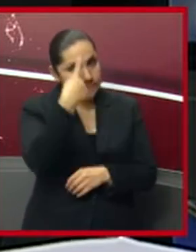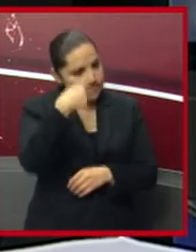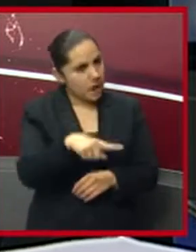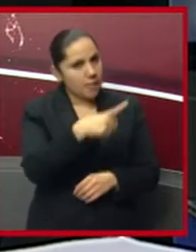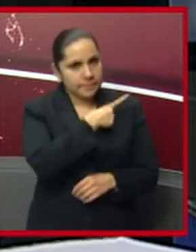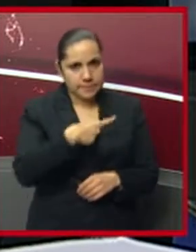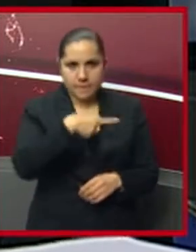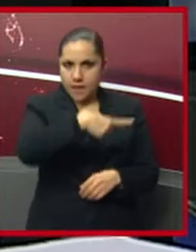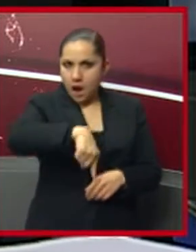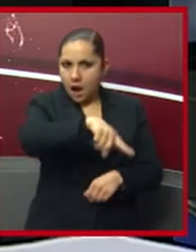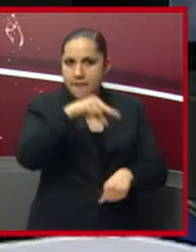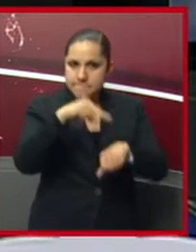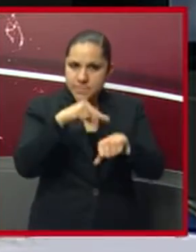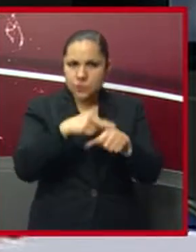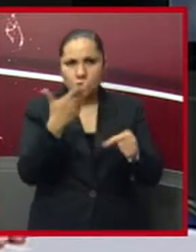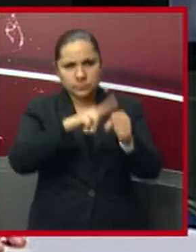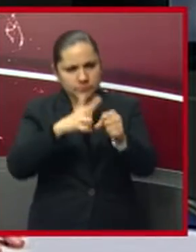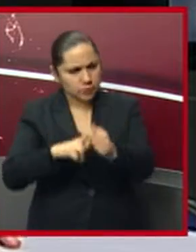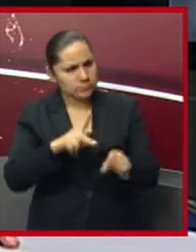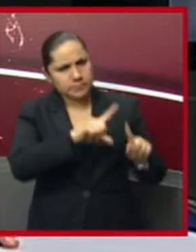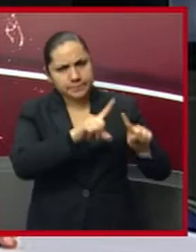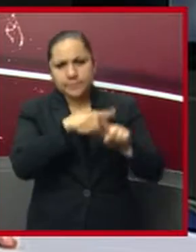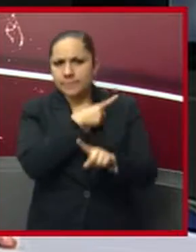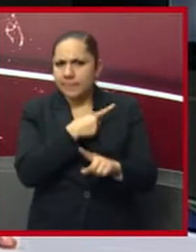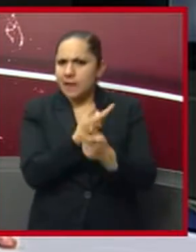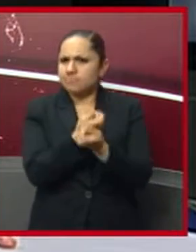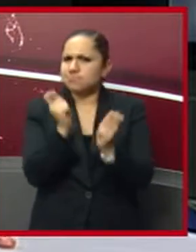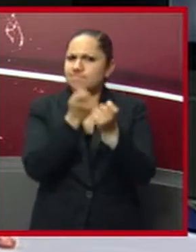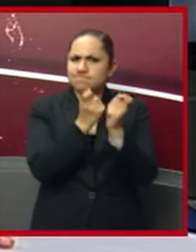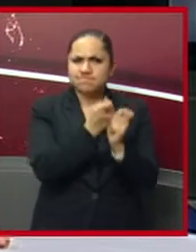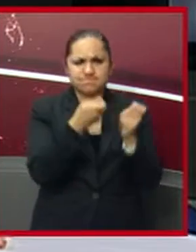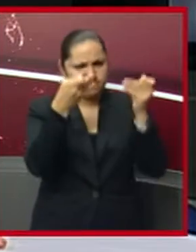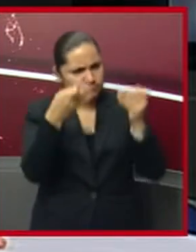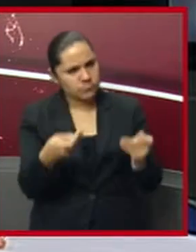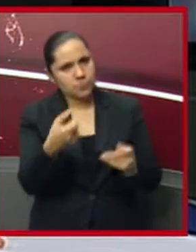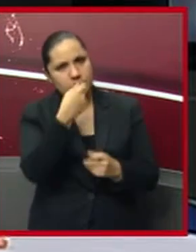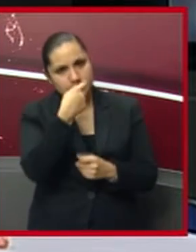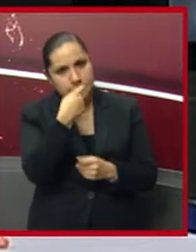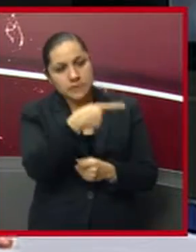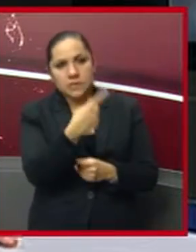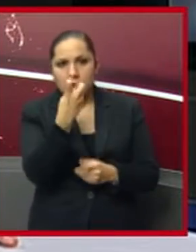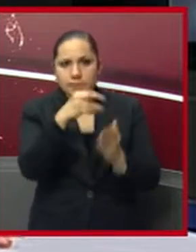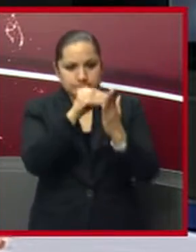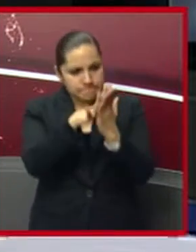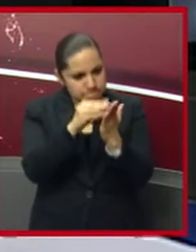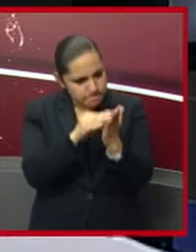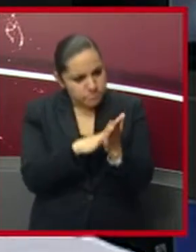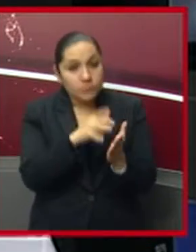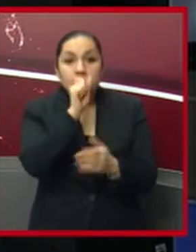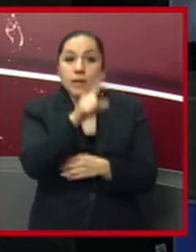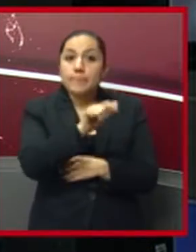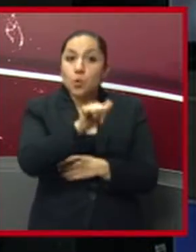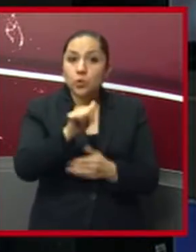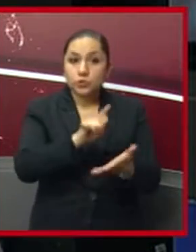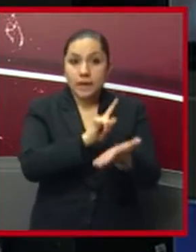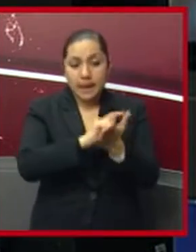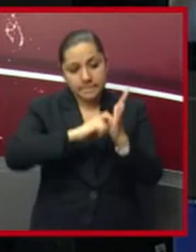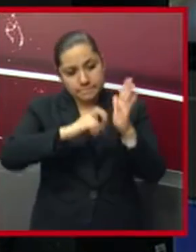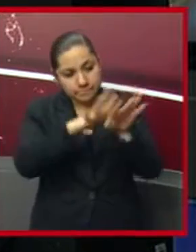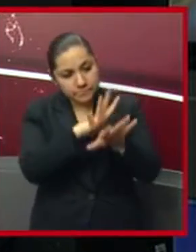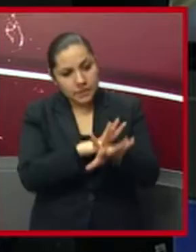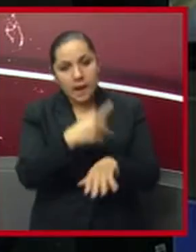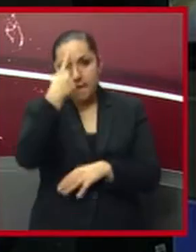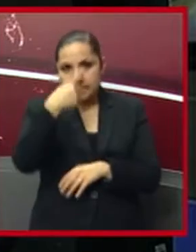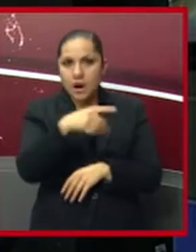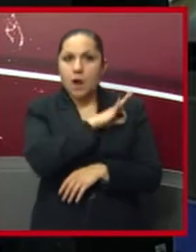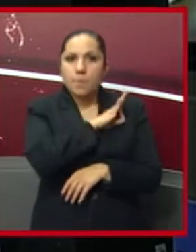abastecidos. Impulsamos un registro nacional para ir viendo cómo se comporta el cáncer en